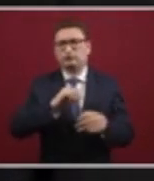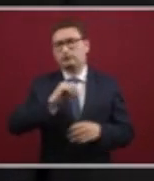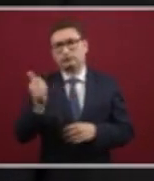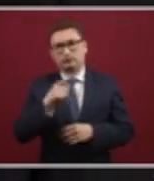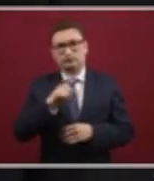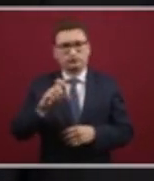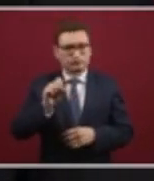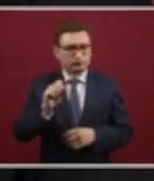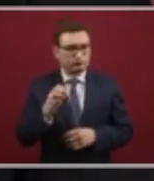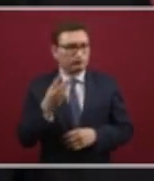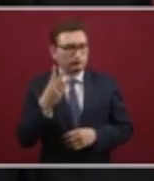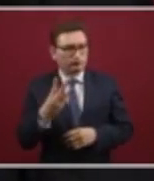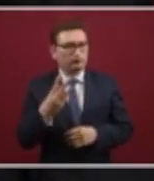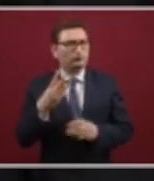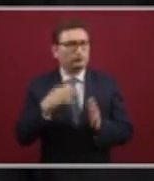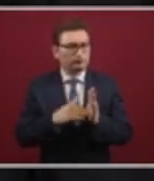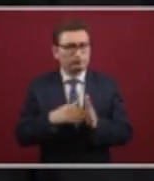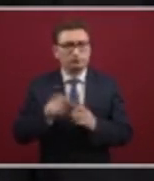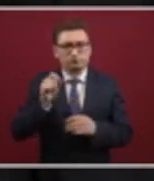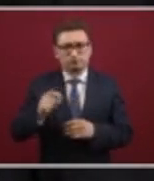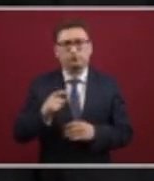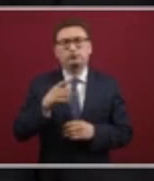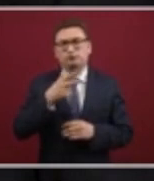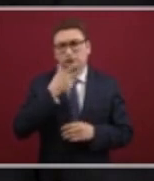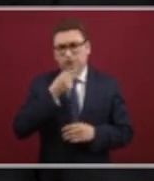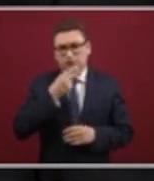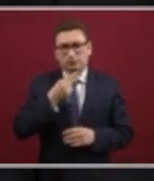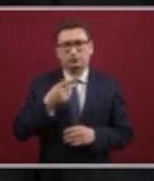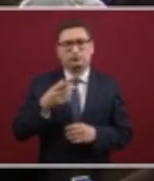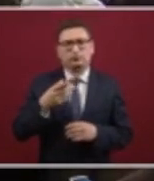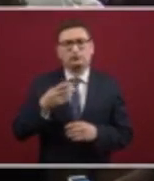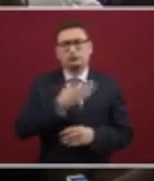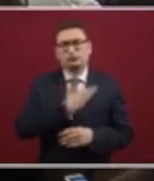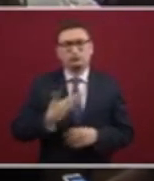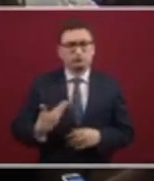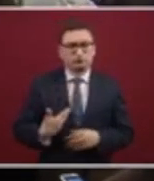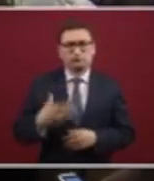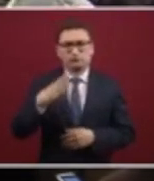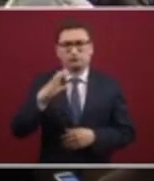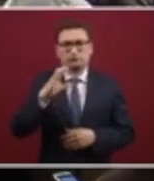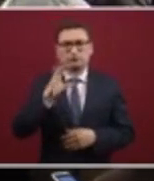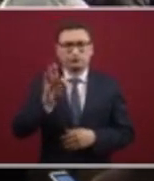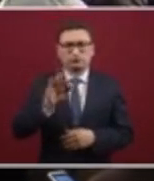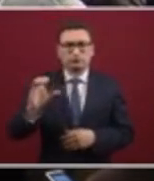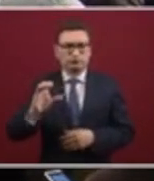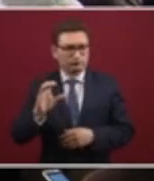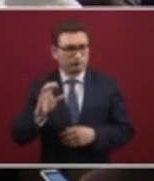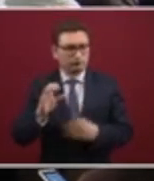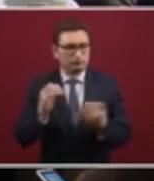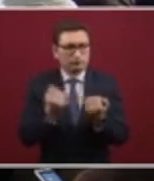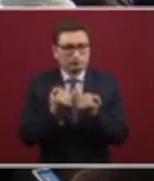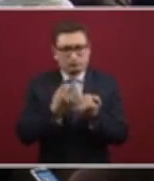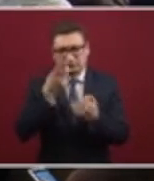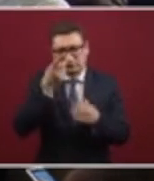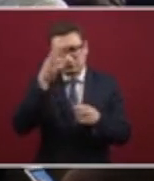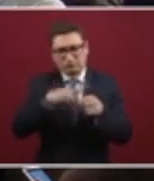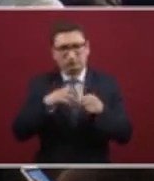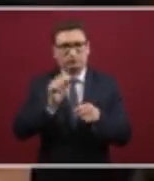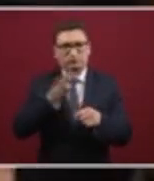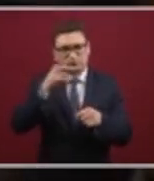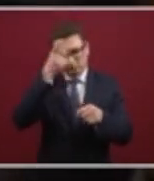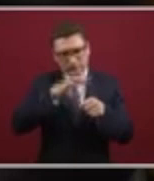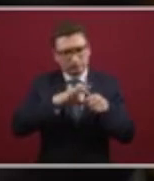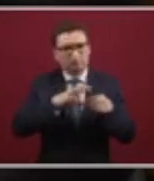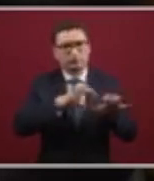163,000 en el gobierno del presidente Calderón, algo así como 320,000 direcciones y subdirecciones adjuntas, todas